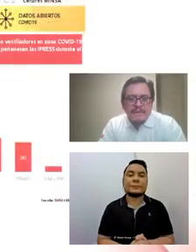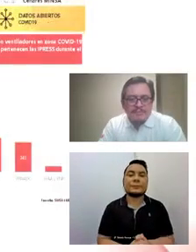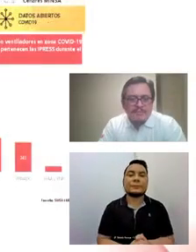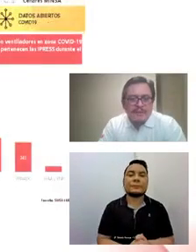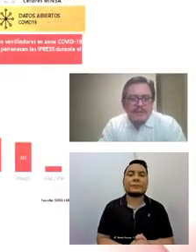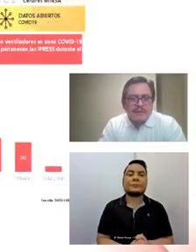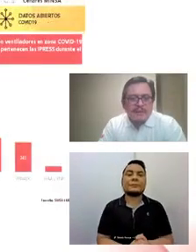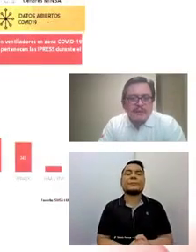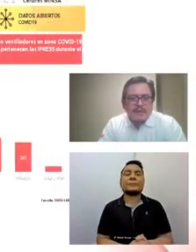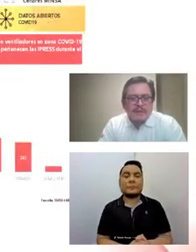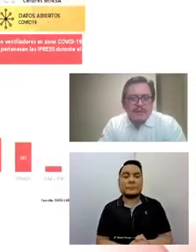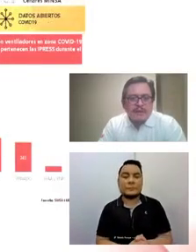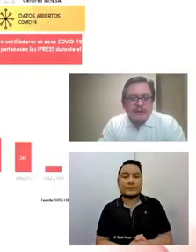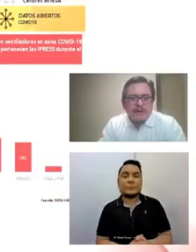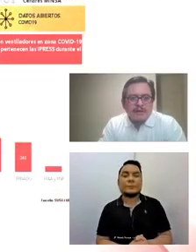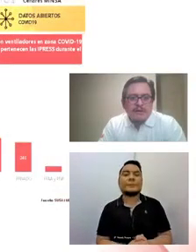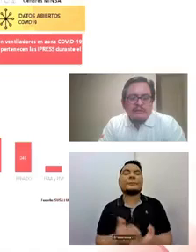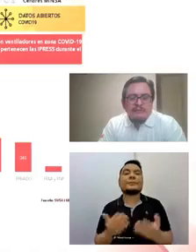Bien.